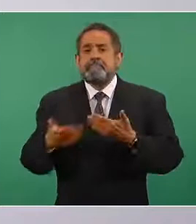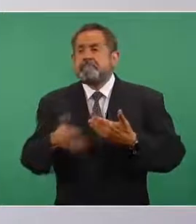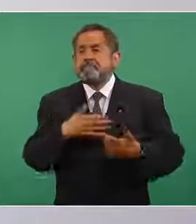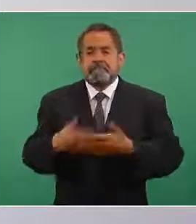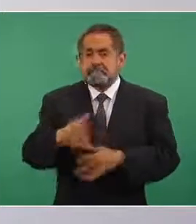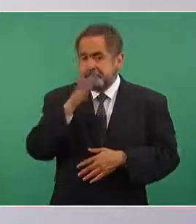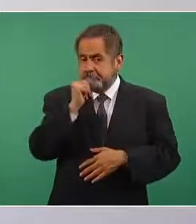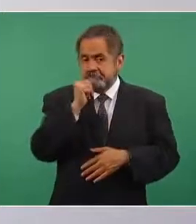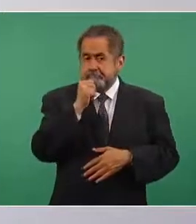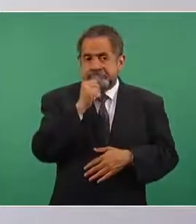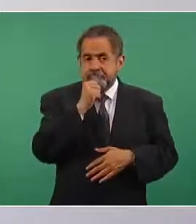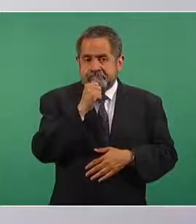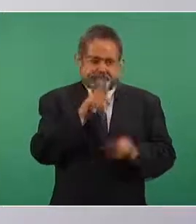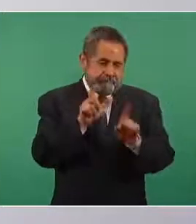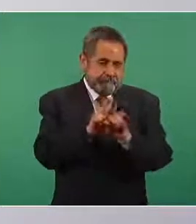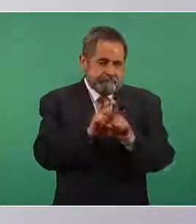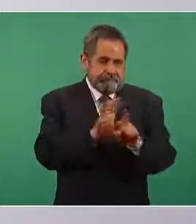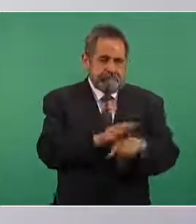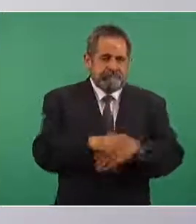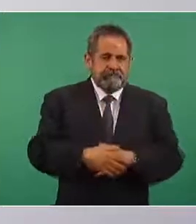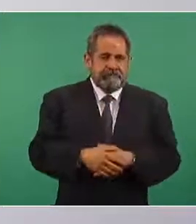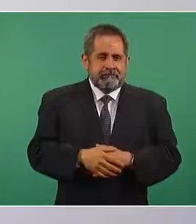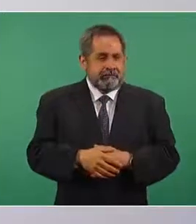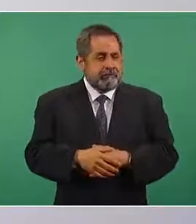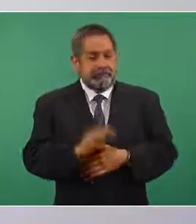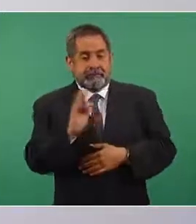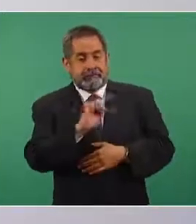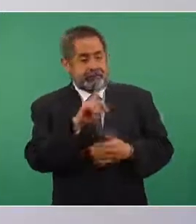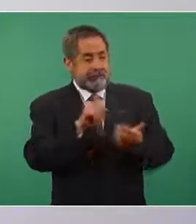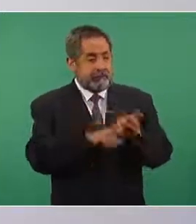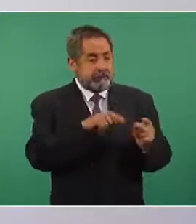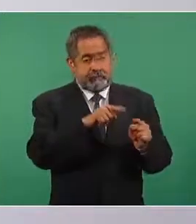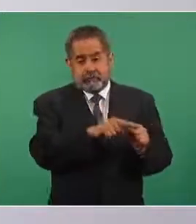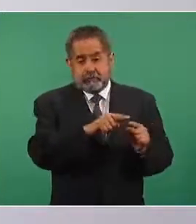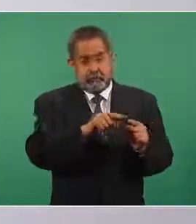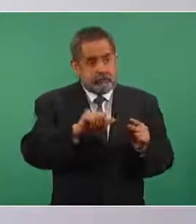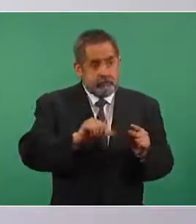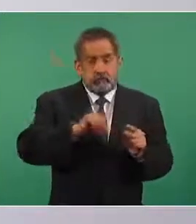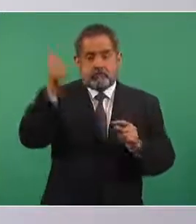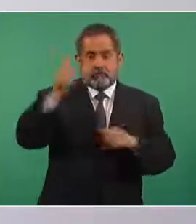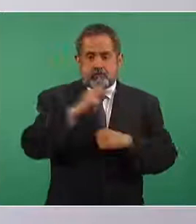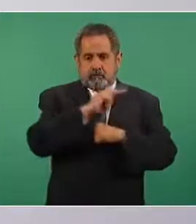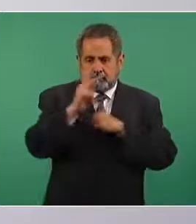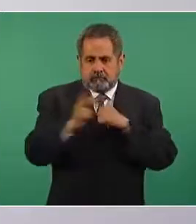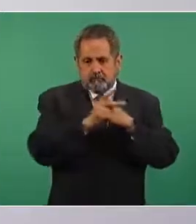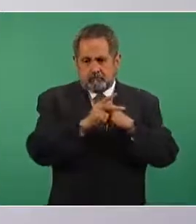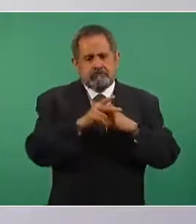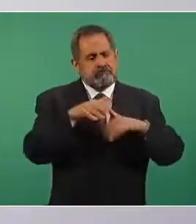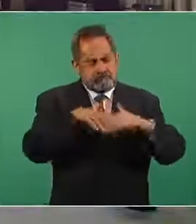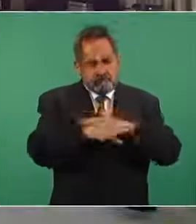Pueden hasta manejar sus carros en el extranjero,